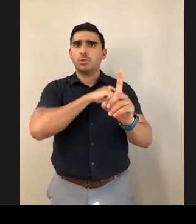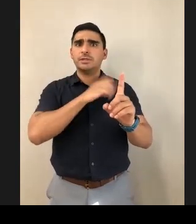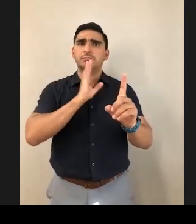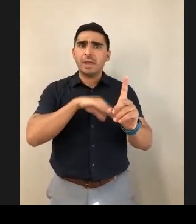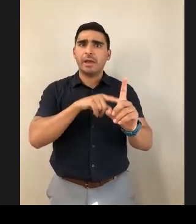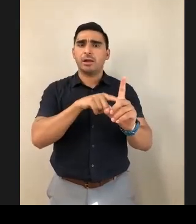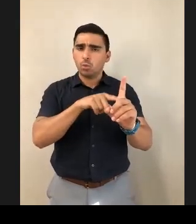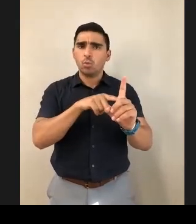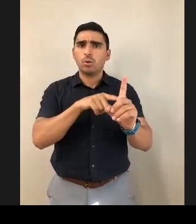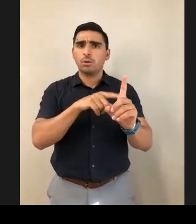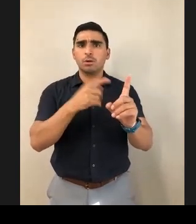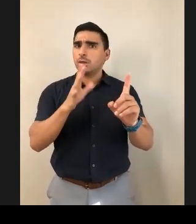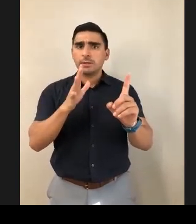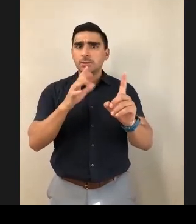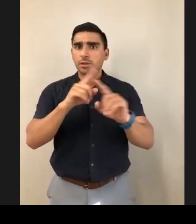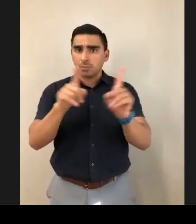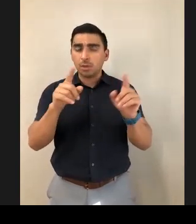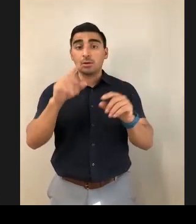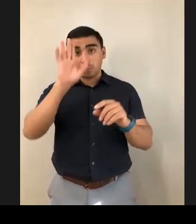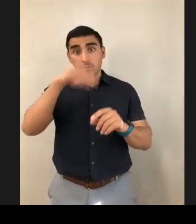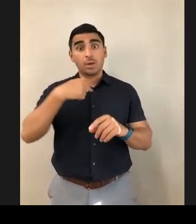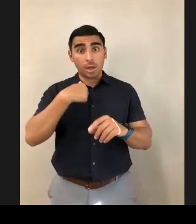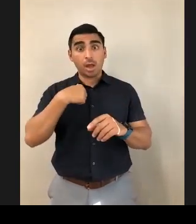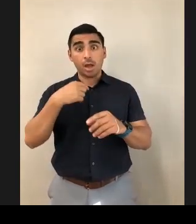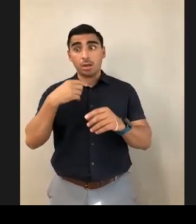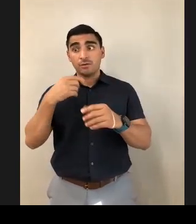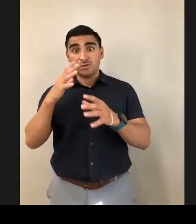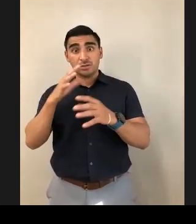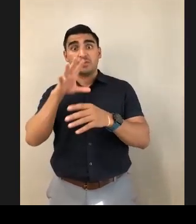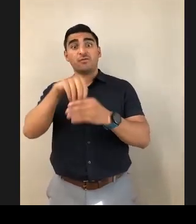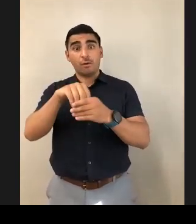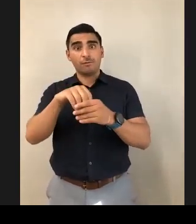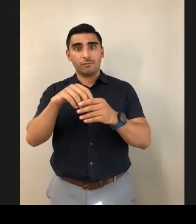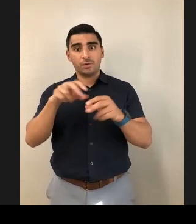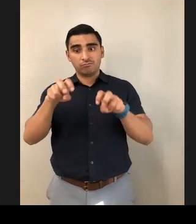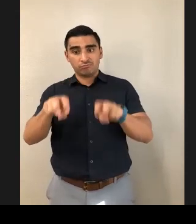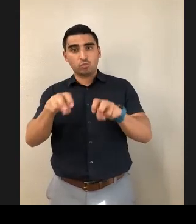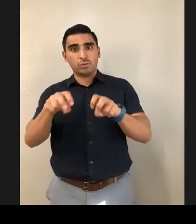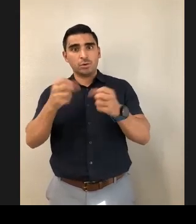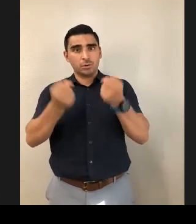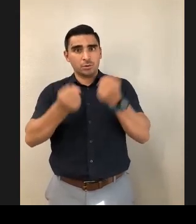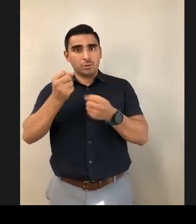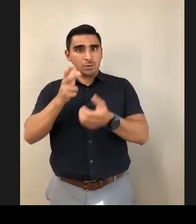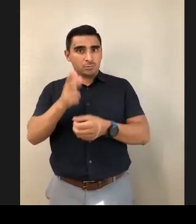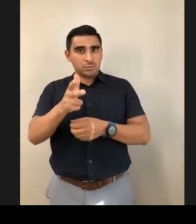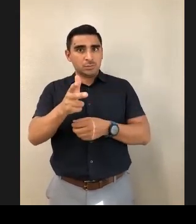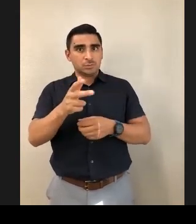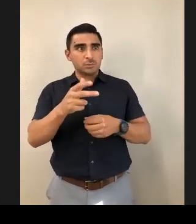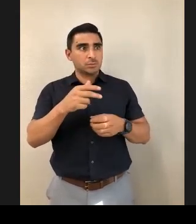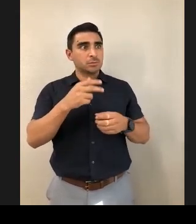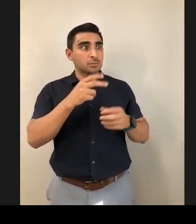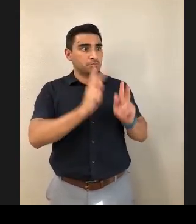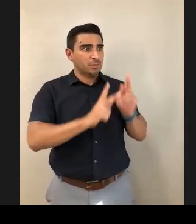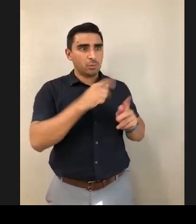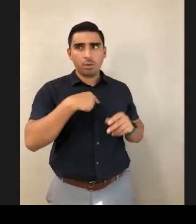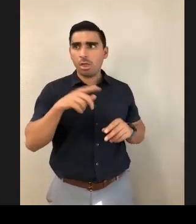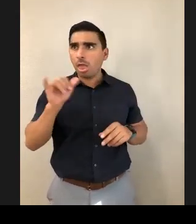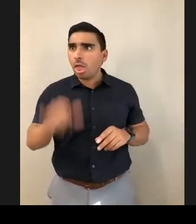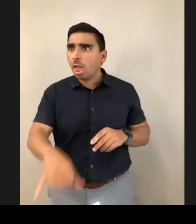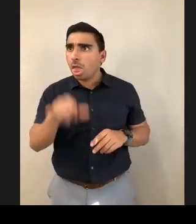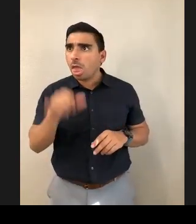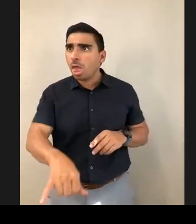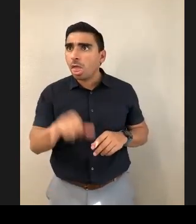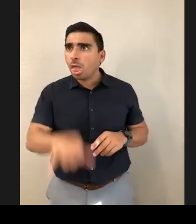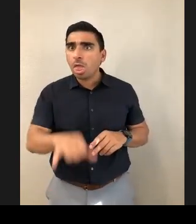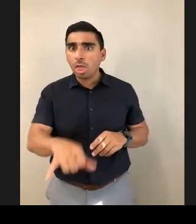muy diferente. Yo he hecho este recorrido. Cuando se les llama, su cabeza explota